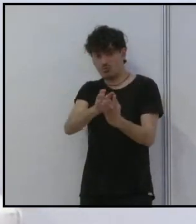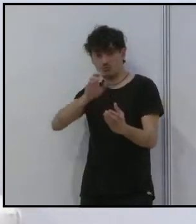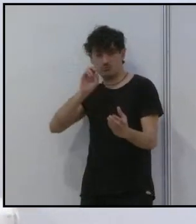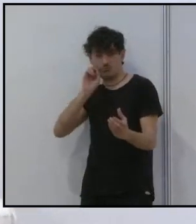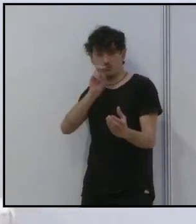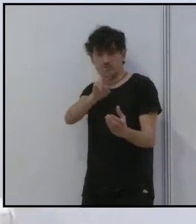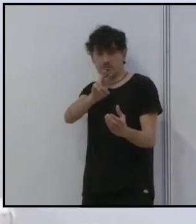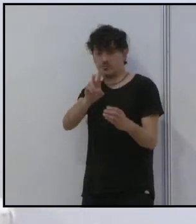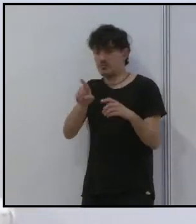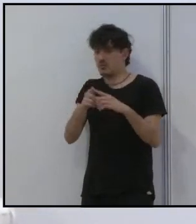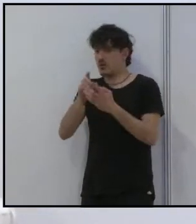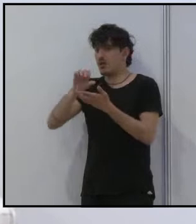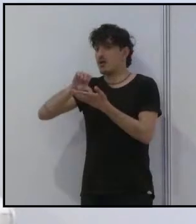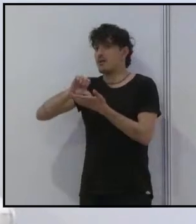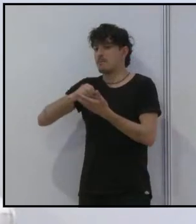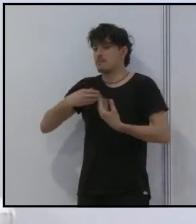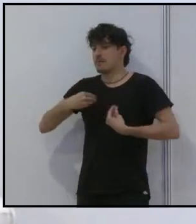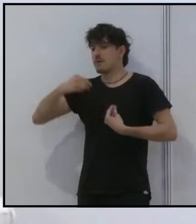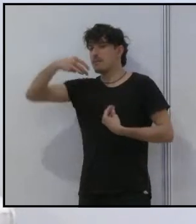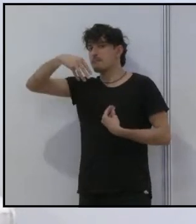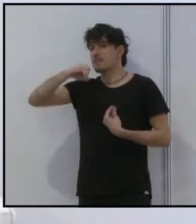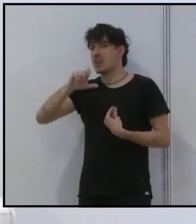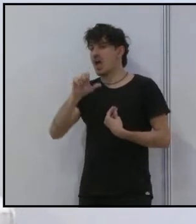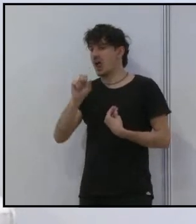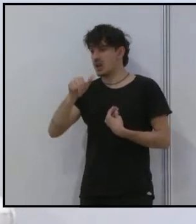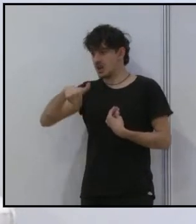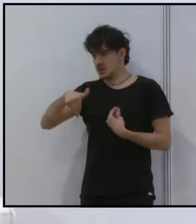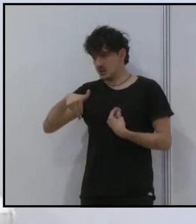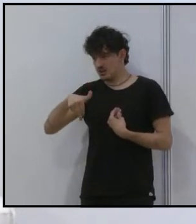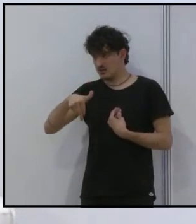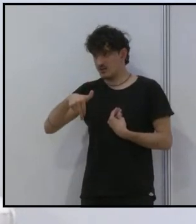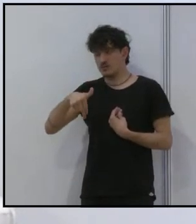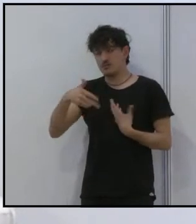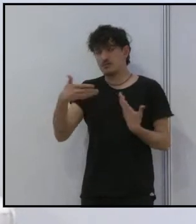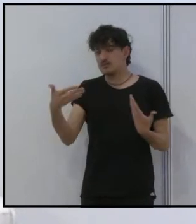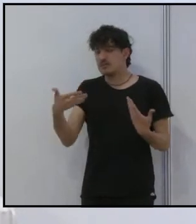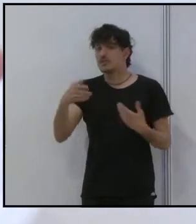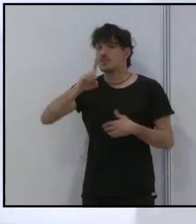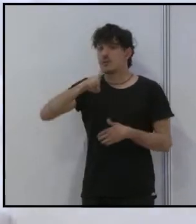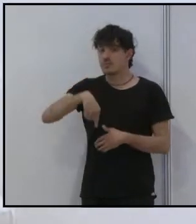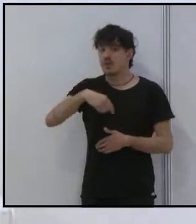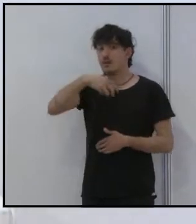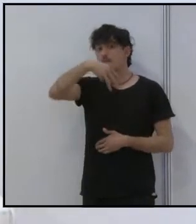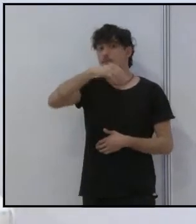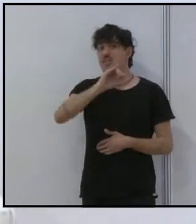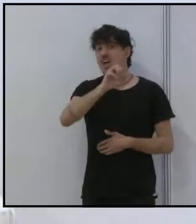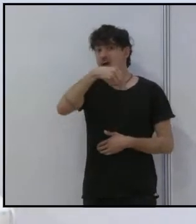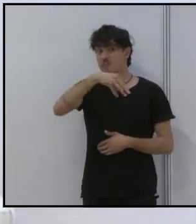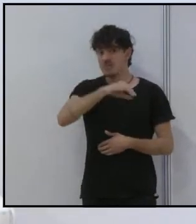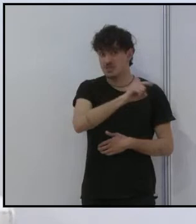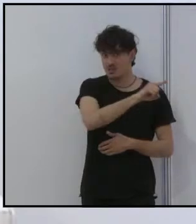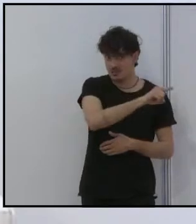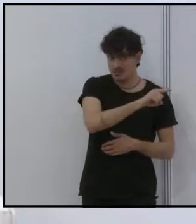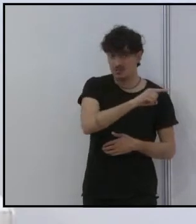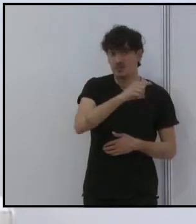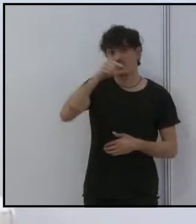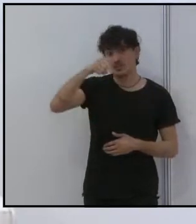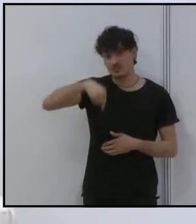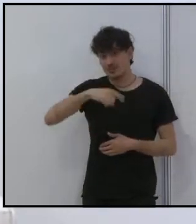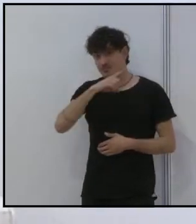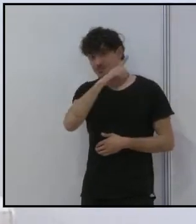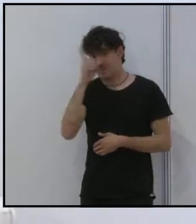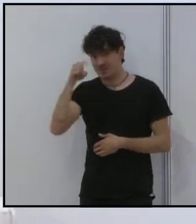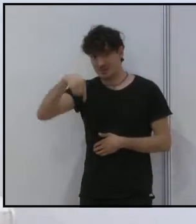de la moda, Milán, la capital financiera de América Latina, Miami, y hoy y en la capital del Reino de España,